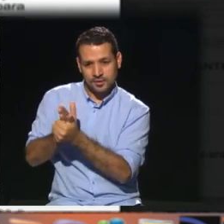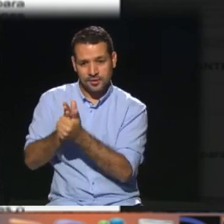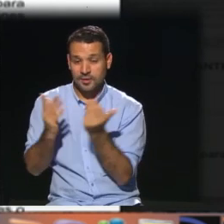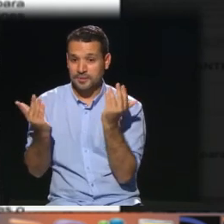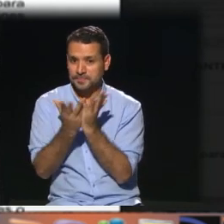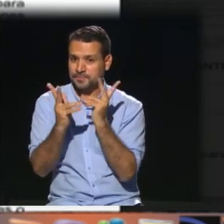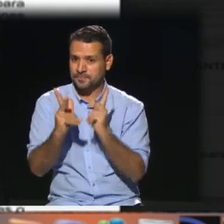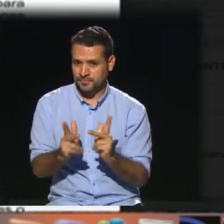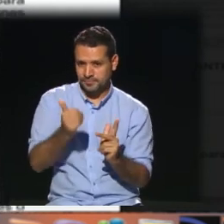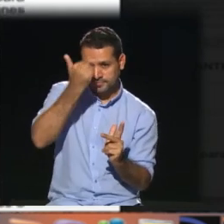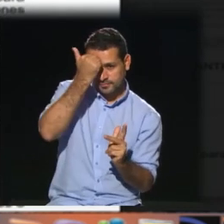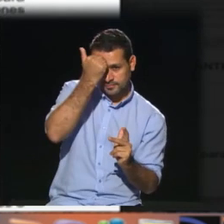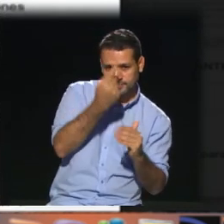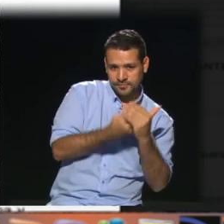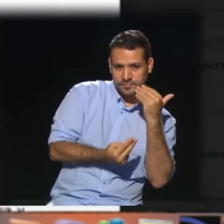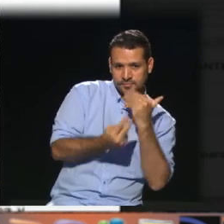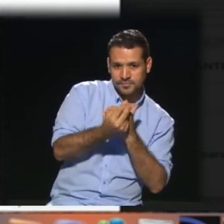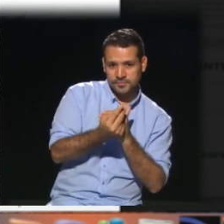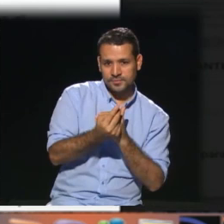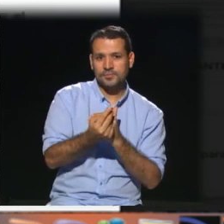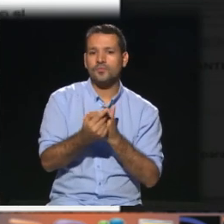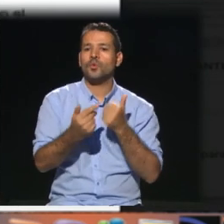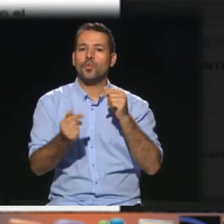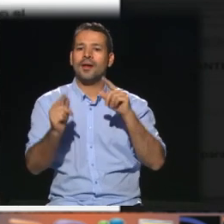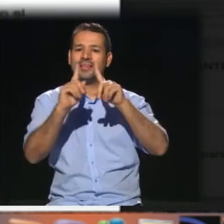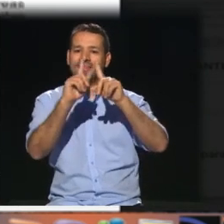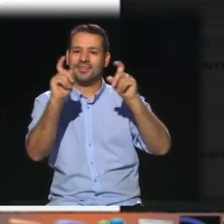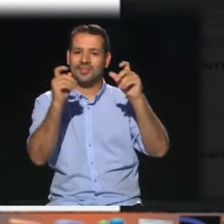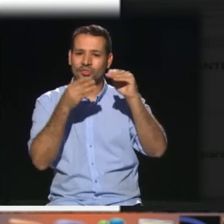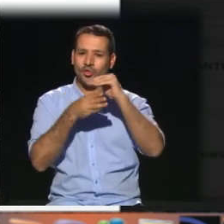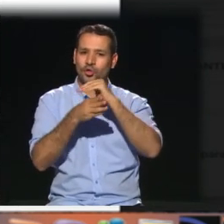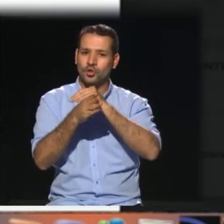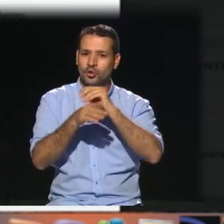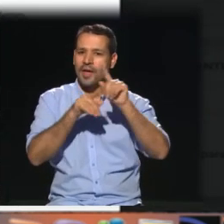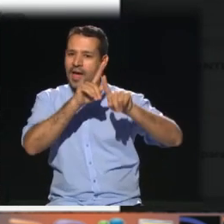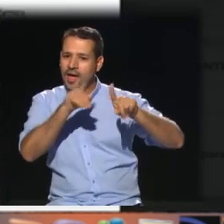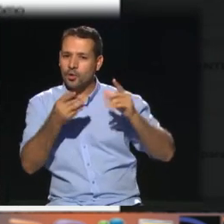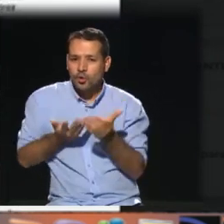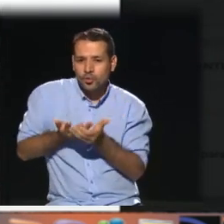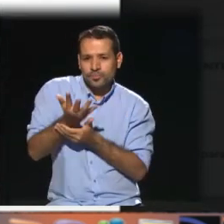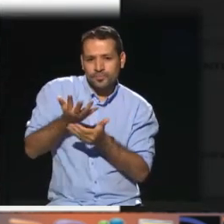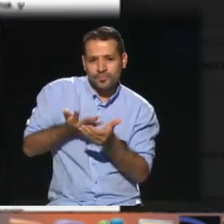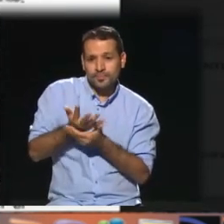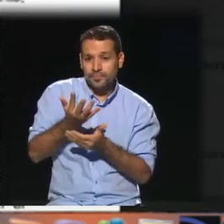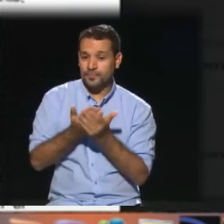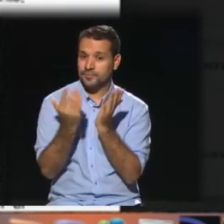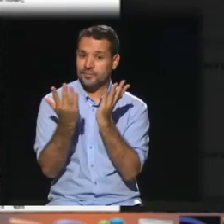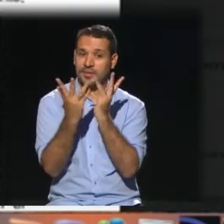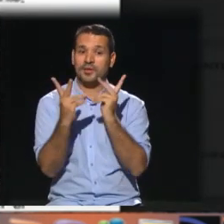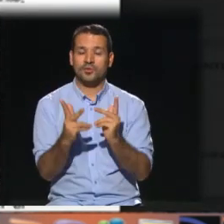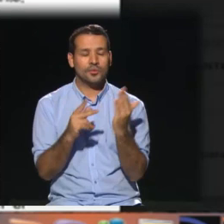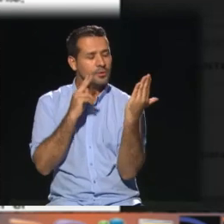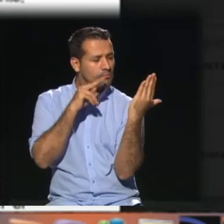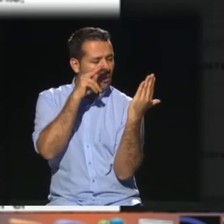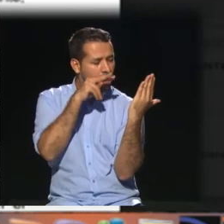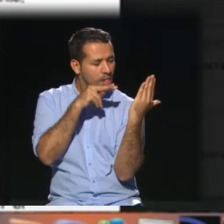de estudiantes tenemos pues una pequeña introducción y algunos tips para que los estudiantes puedan desarrollarlas,